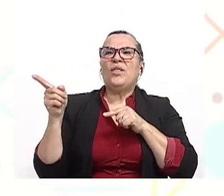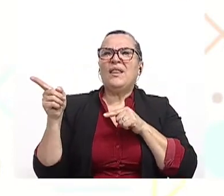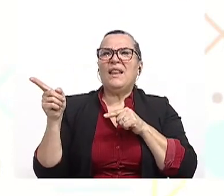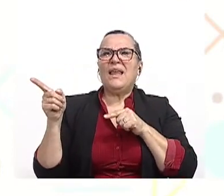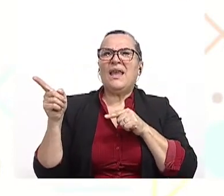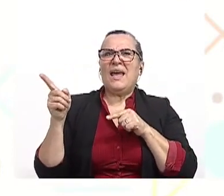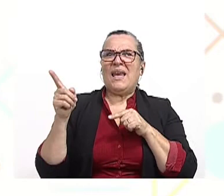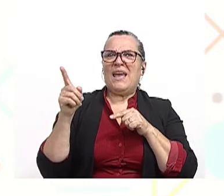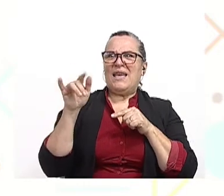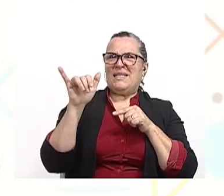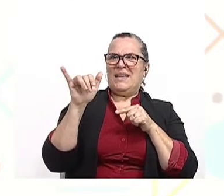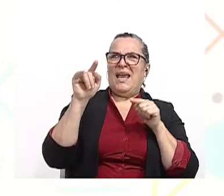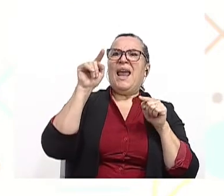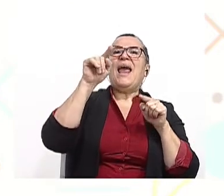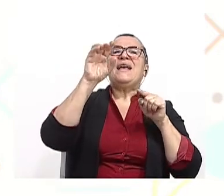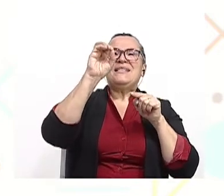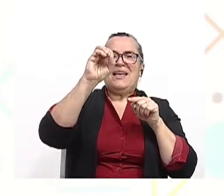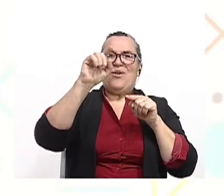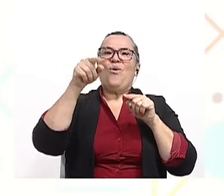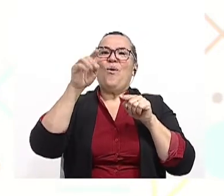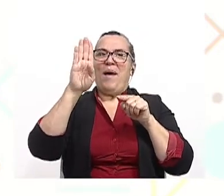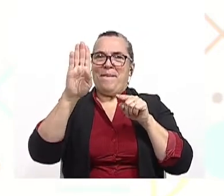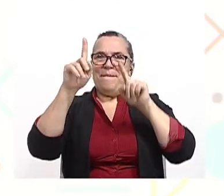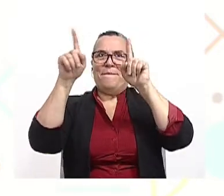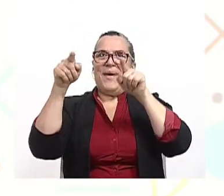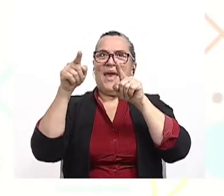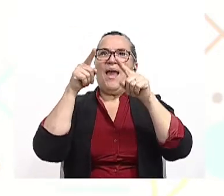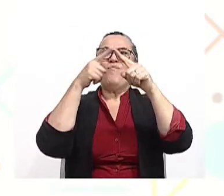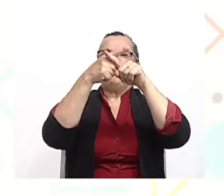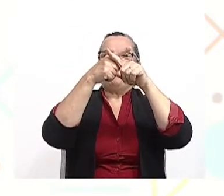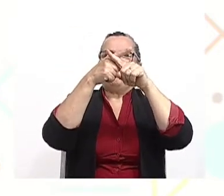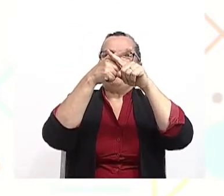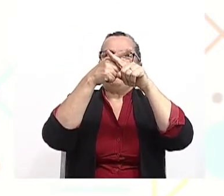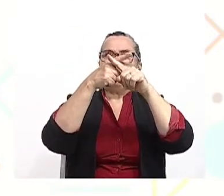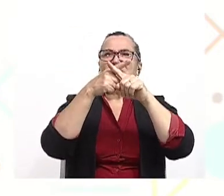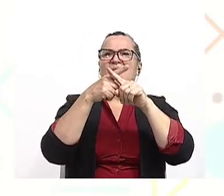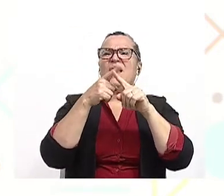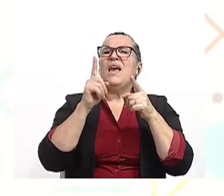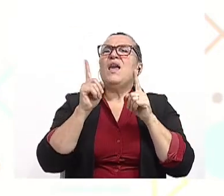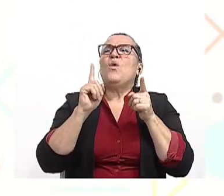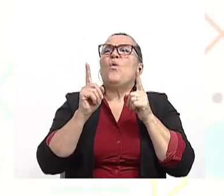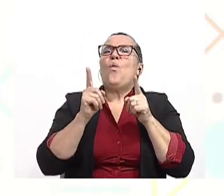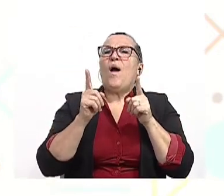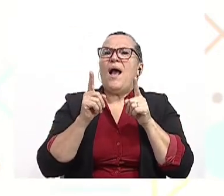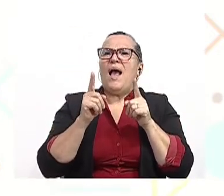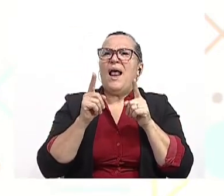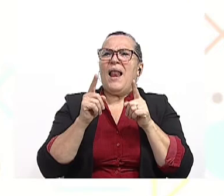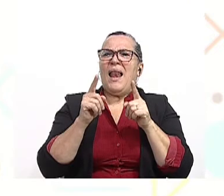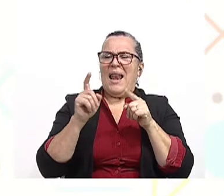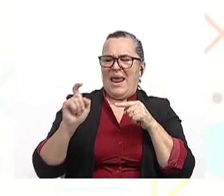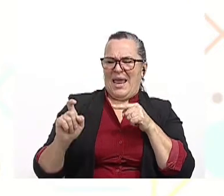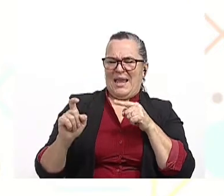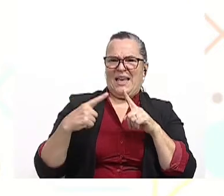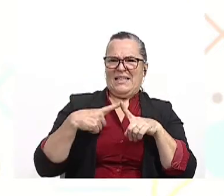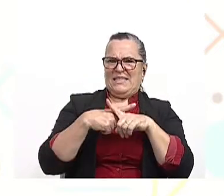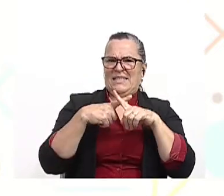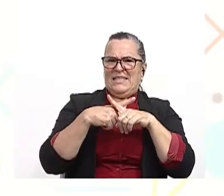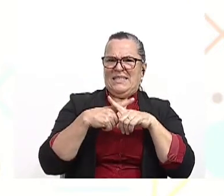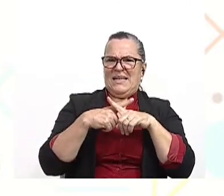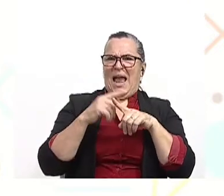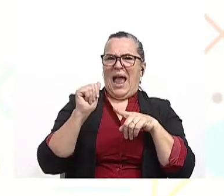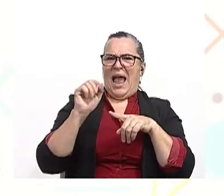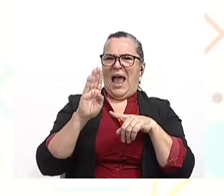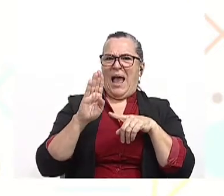Y? Correcto, en 0, b. ¿Y en cuál punto va a intersecar el eje X? Es decir, el eje de